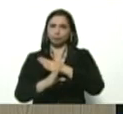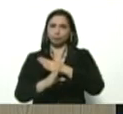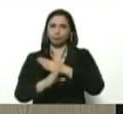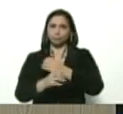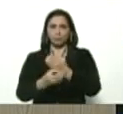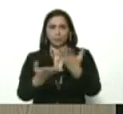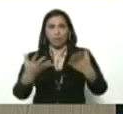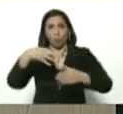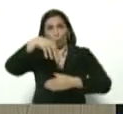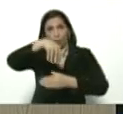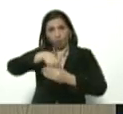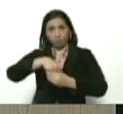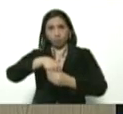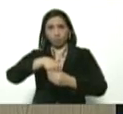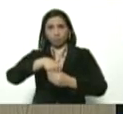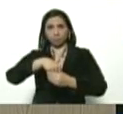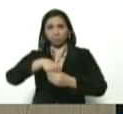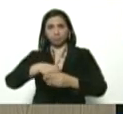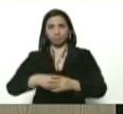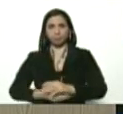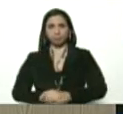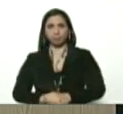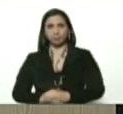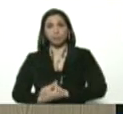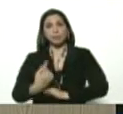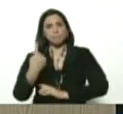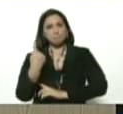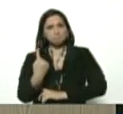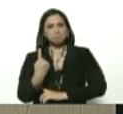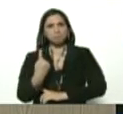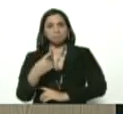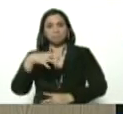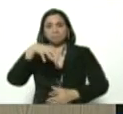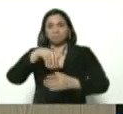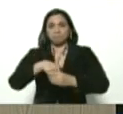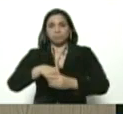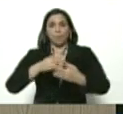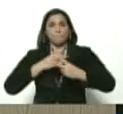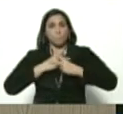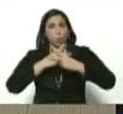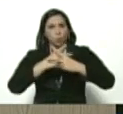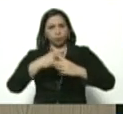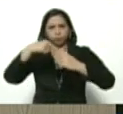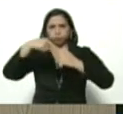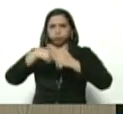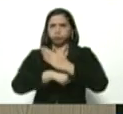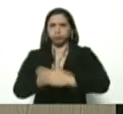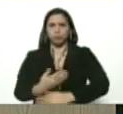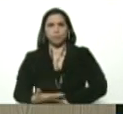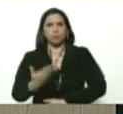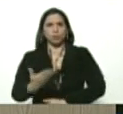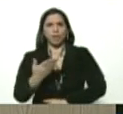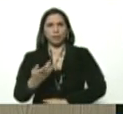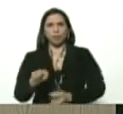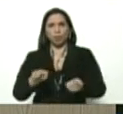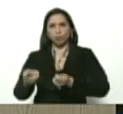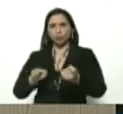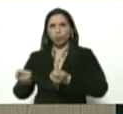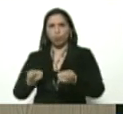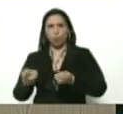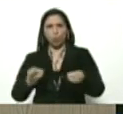cuarentena que es una cuarentena voluntaria pero fundamental para el control de la diseminación